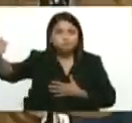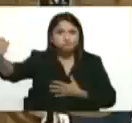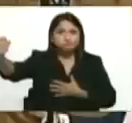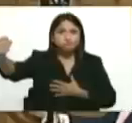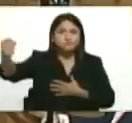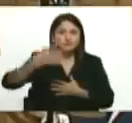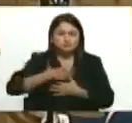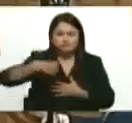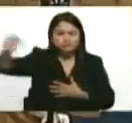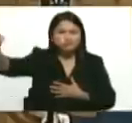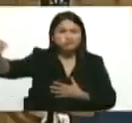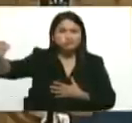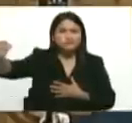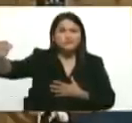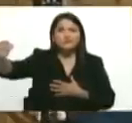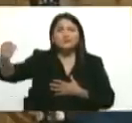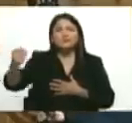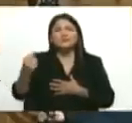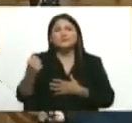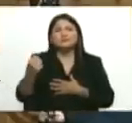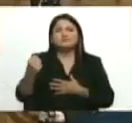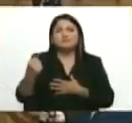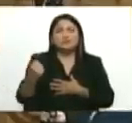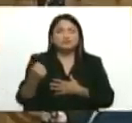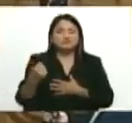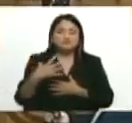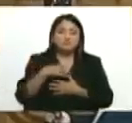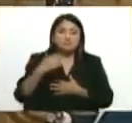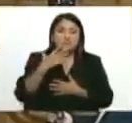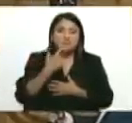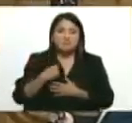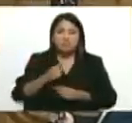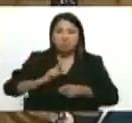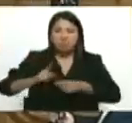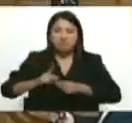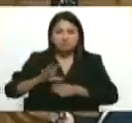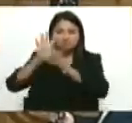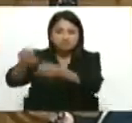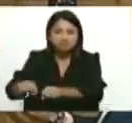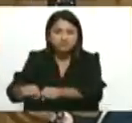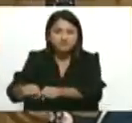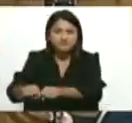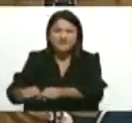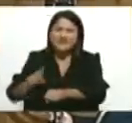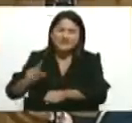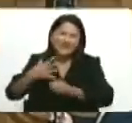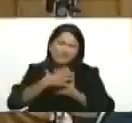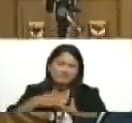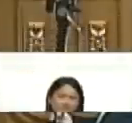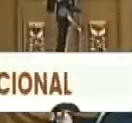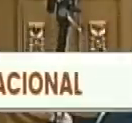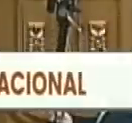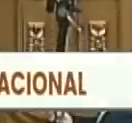de su condición de apropiadores de lo ajeno, vulgares ladrones.